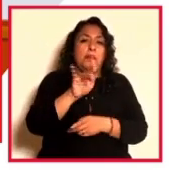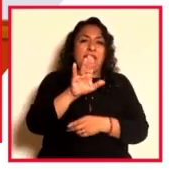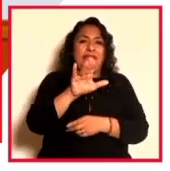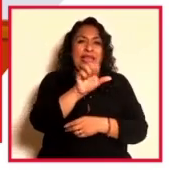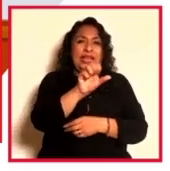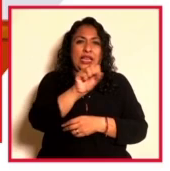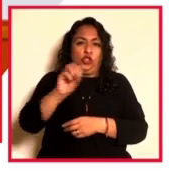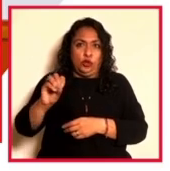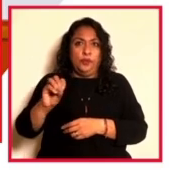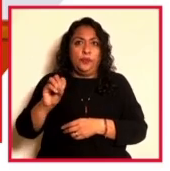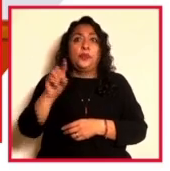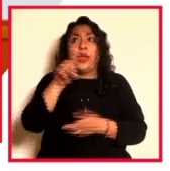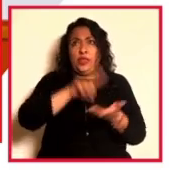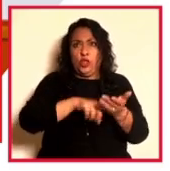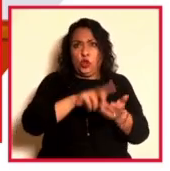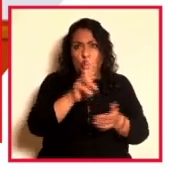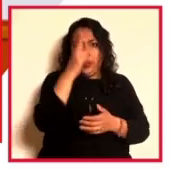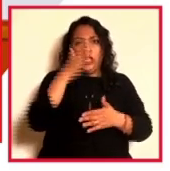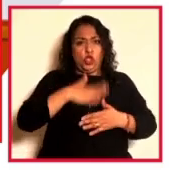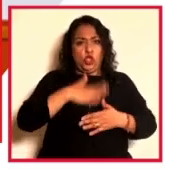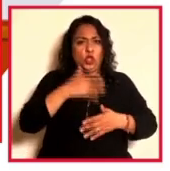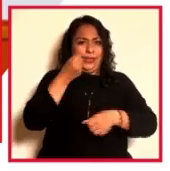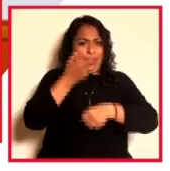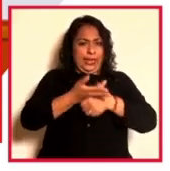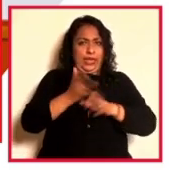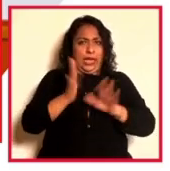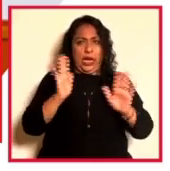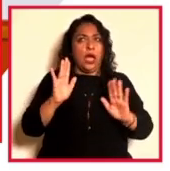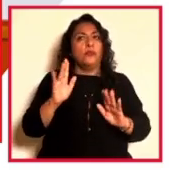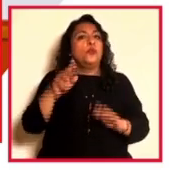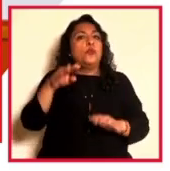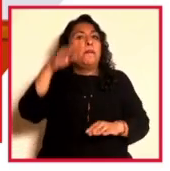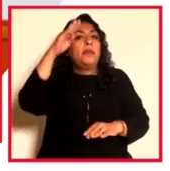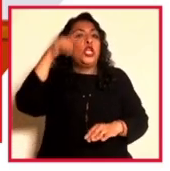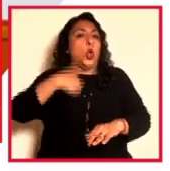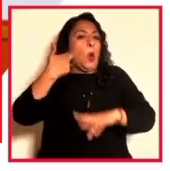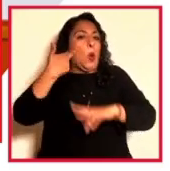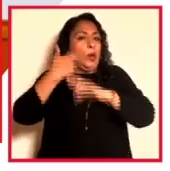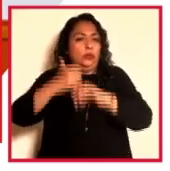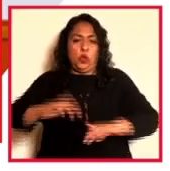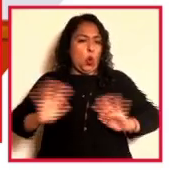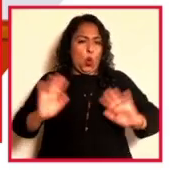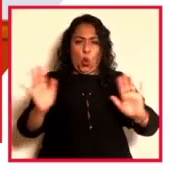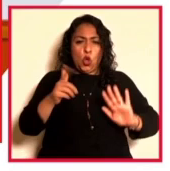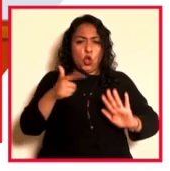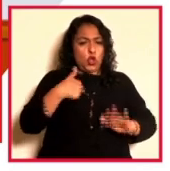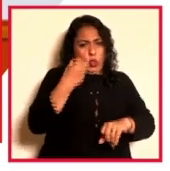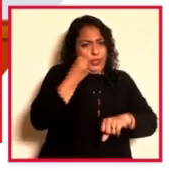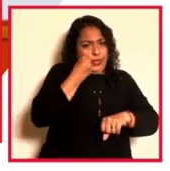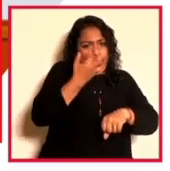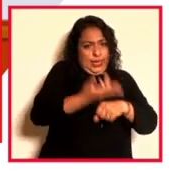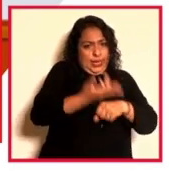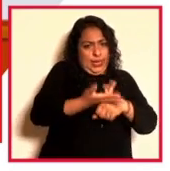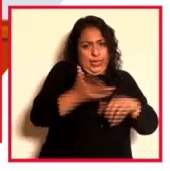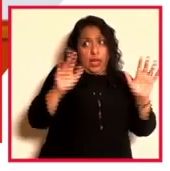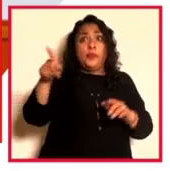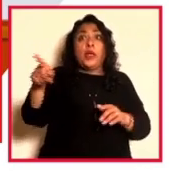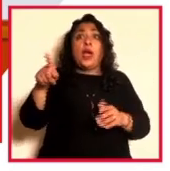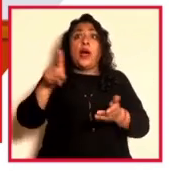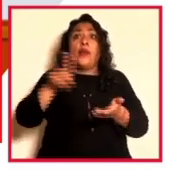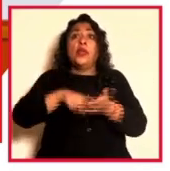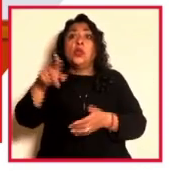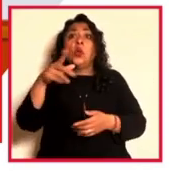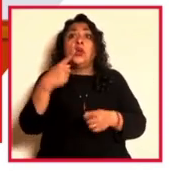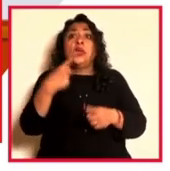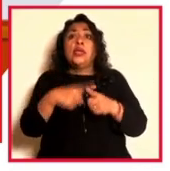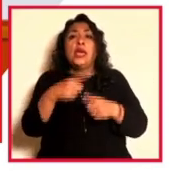universidad Yo como secretaria No creas que yo fui la la curadora ni nada al contrario ahí estaba presente Raúl Ortiz que fue un hombre